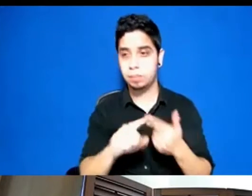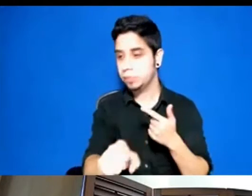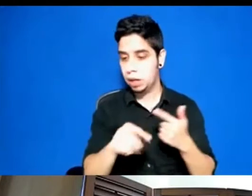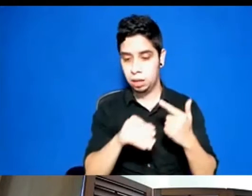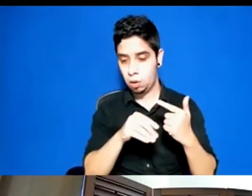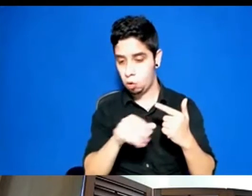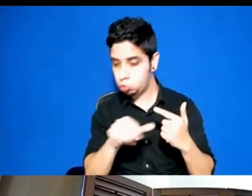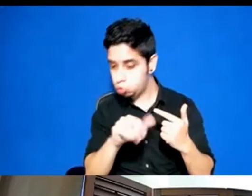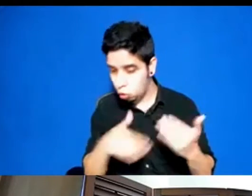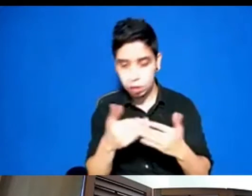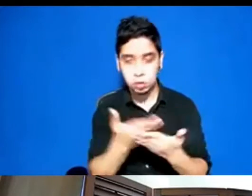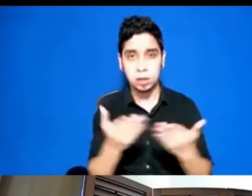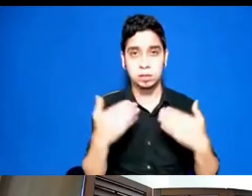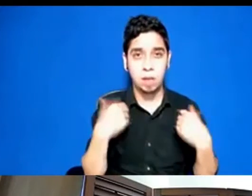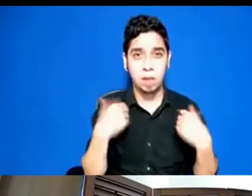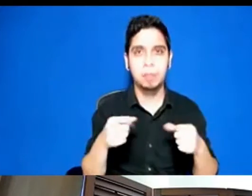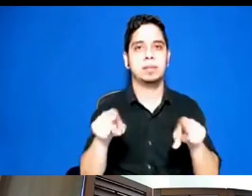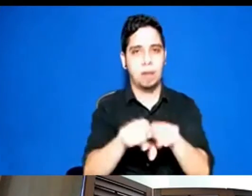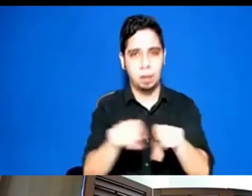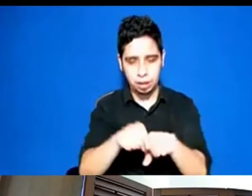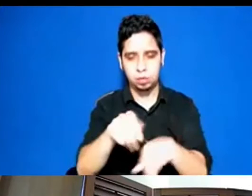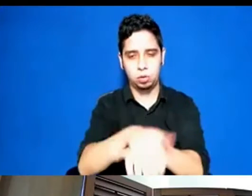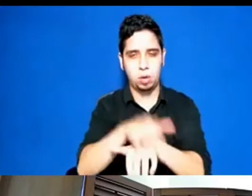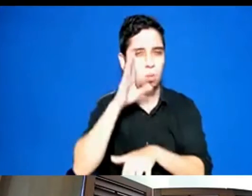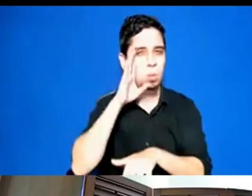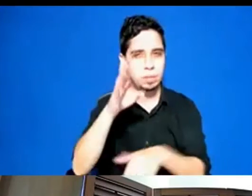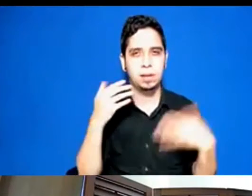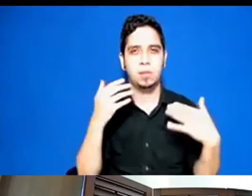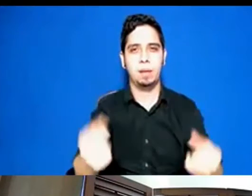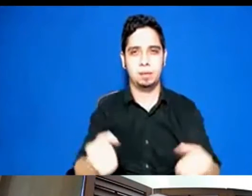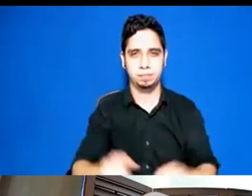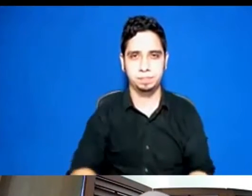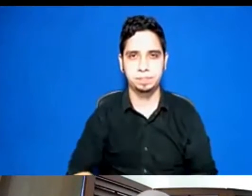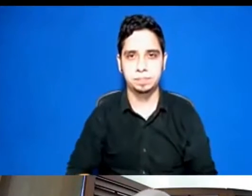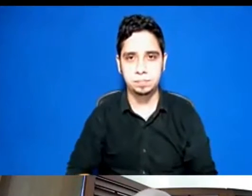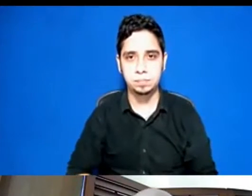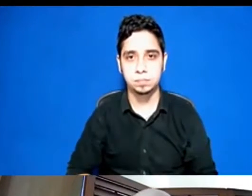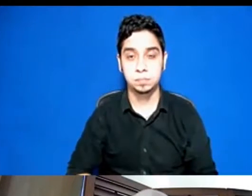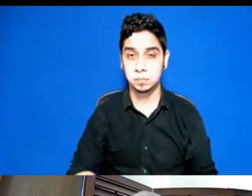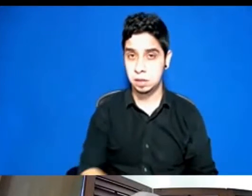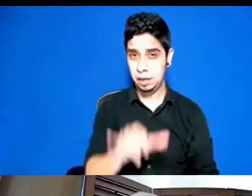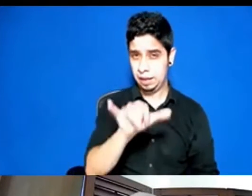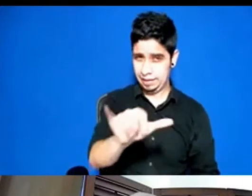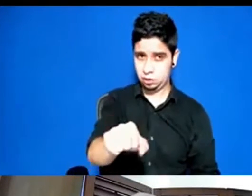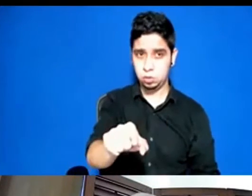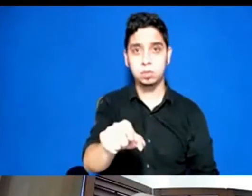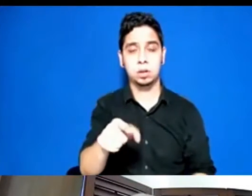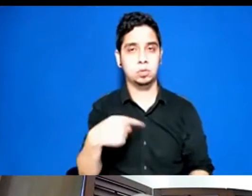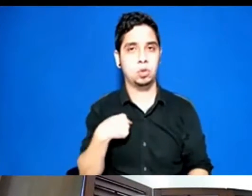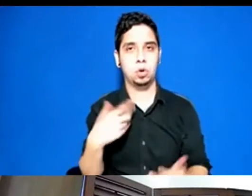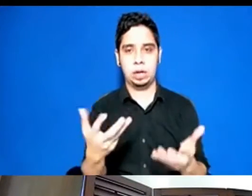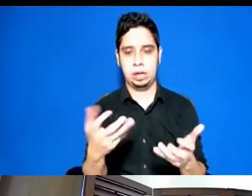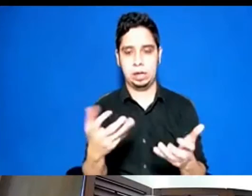saludables, el ser humano va a estar saludable también. Exacto, ¿no? Precisamente eso es lo que quería comentarte. De